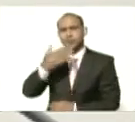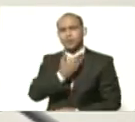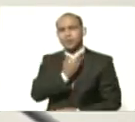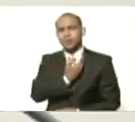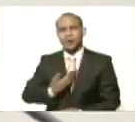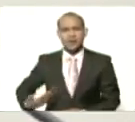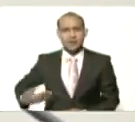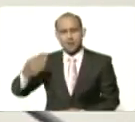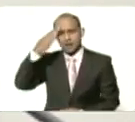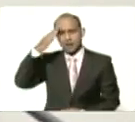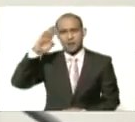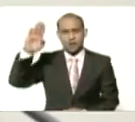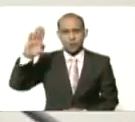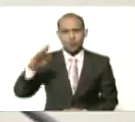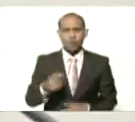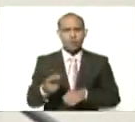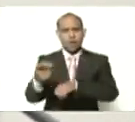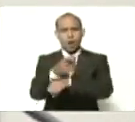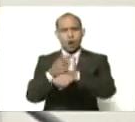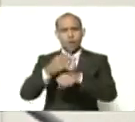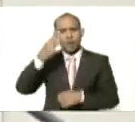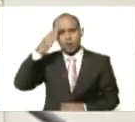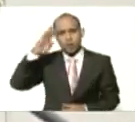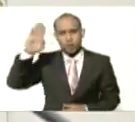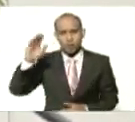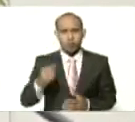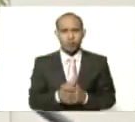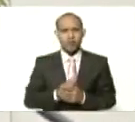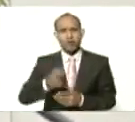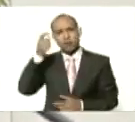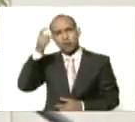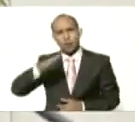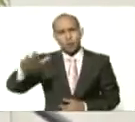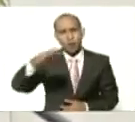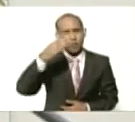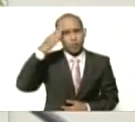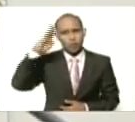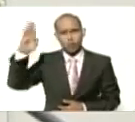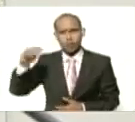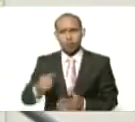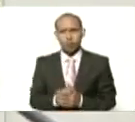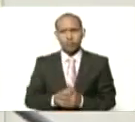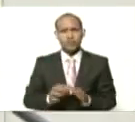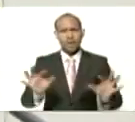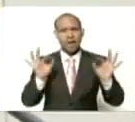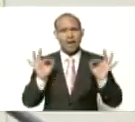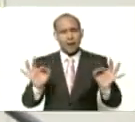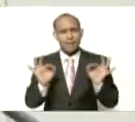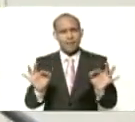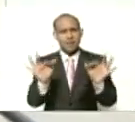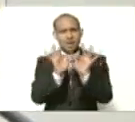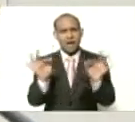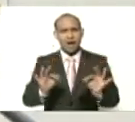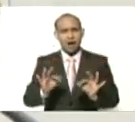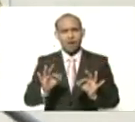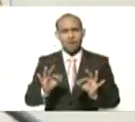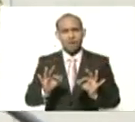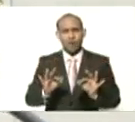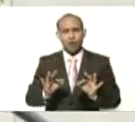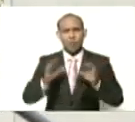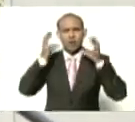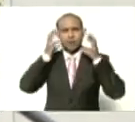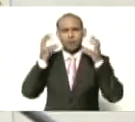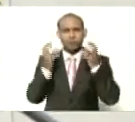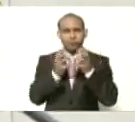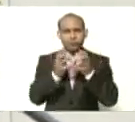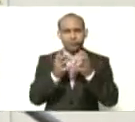Díaz-Canel, al gobierno de Cuba, al pueblo de Cuba y especialmente al general de ejército